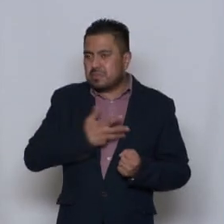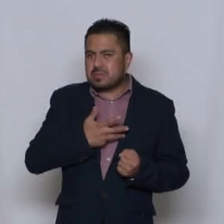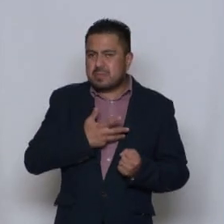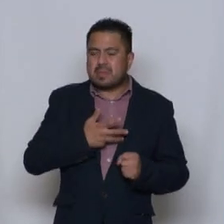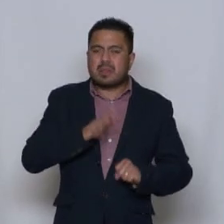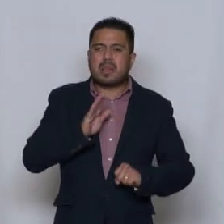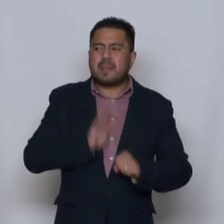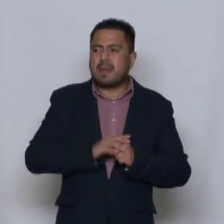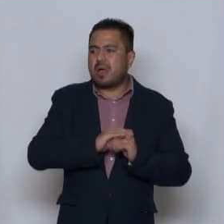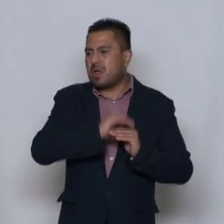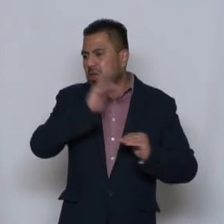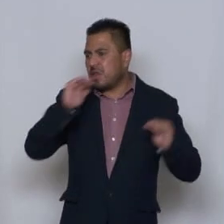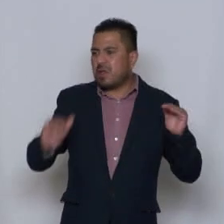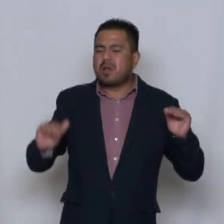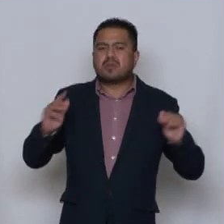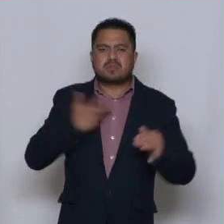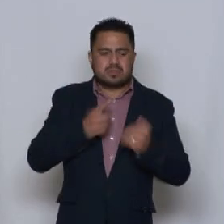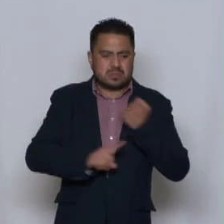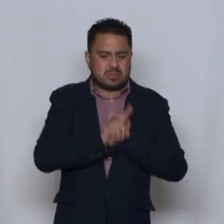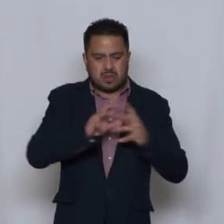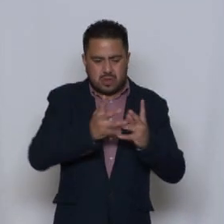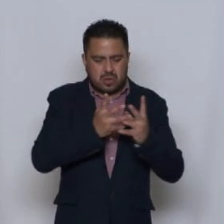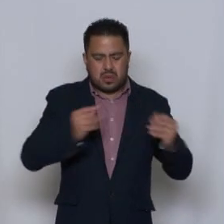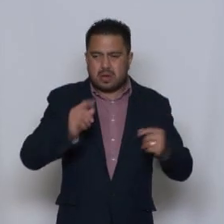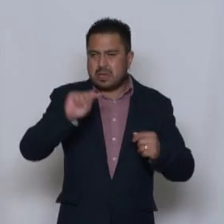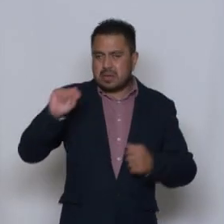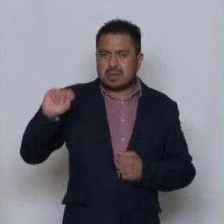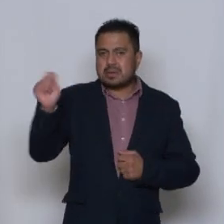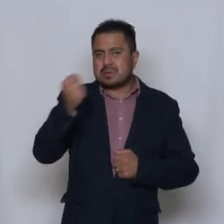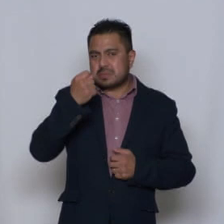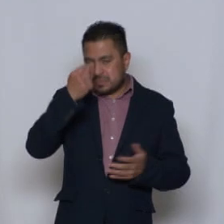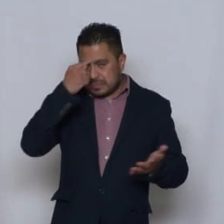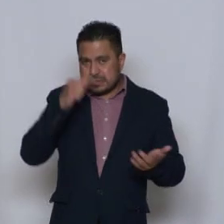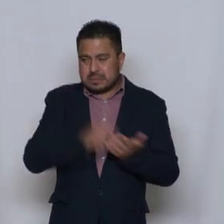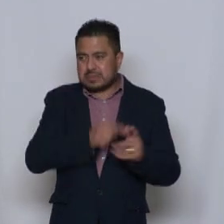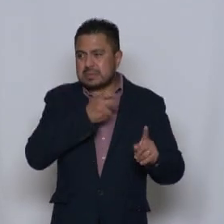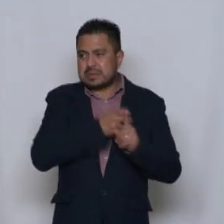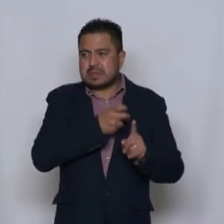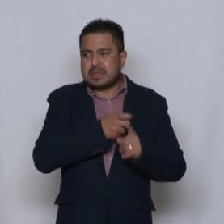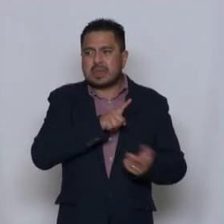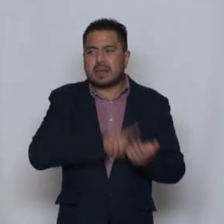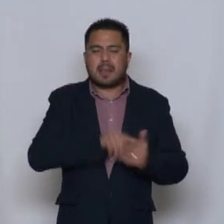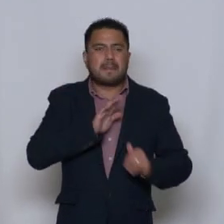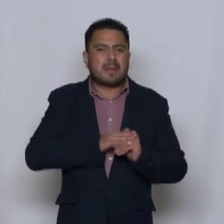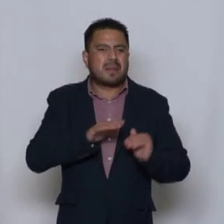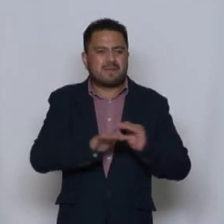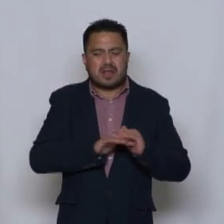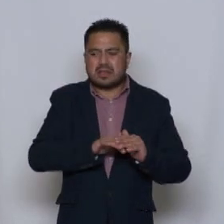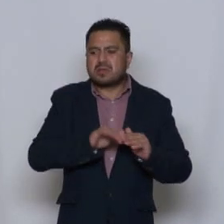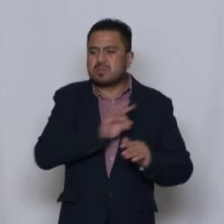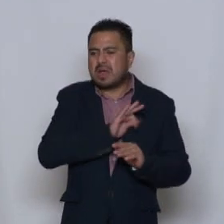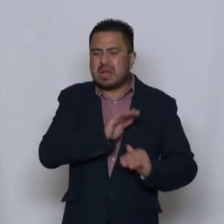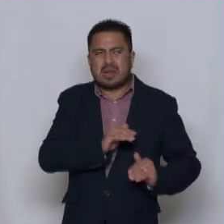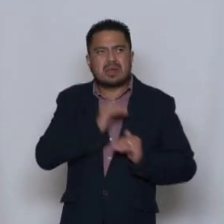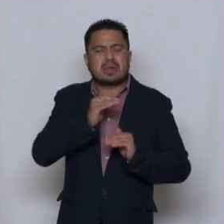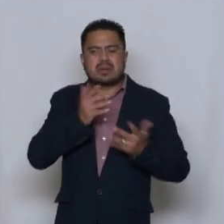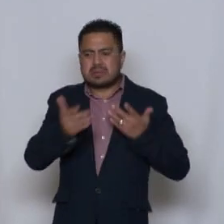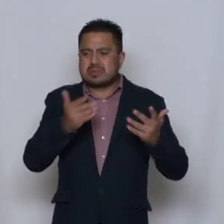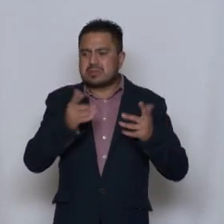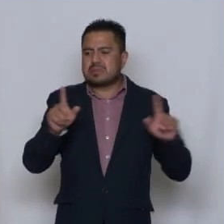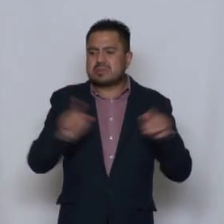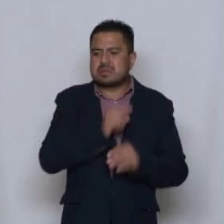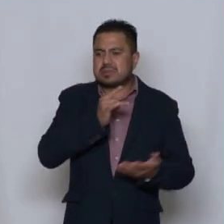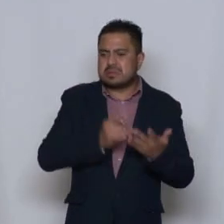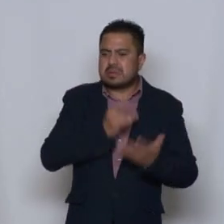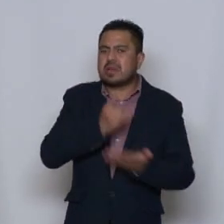muy desfavorable hacia nuestras soluciones tecnológicas y yo creo que esa es básicamente lo máximo que se puede hablar de comparación. Simplemente